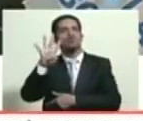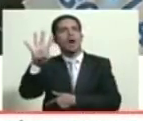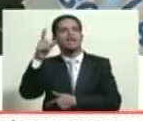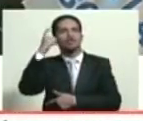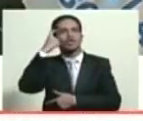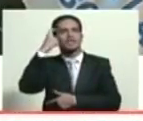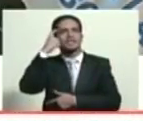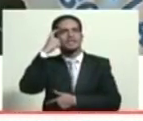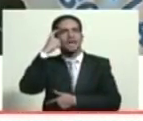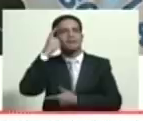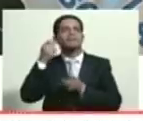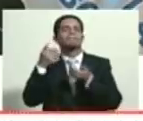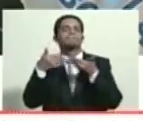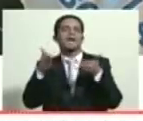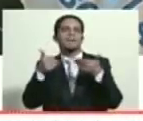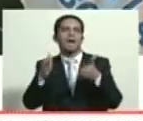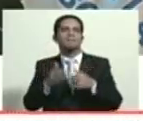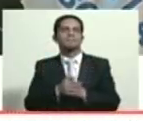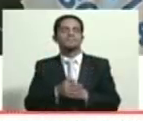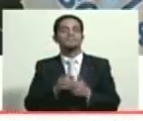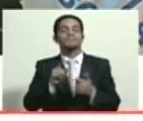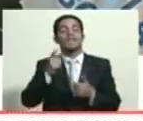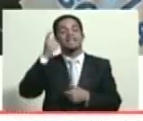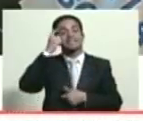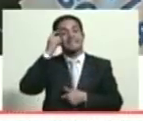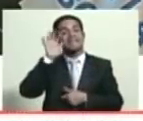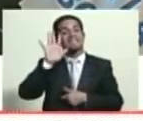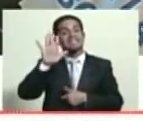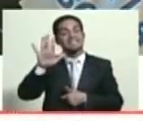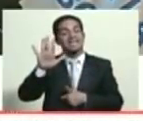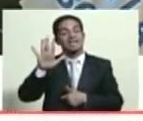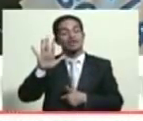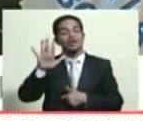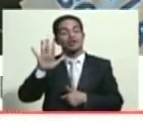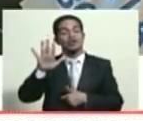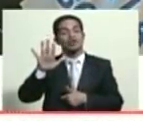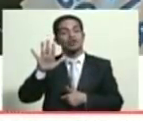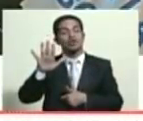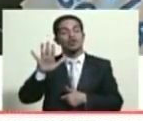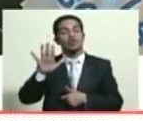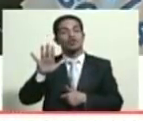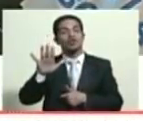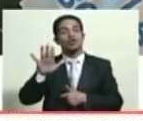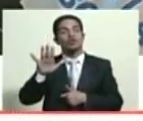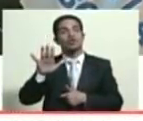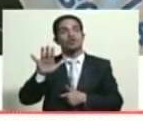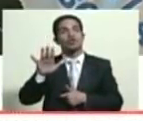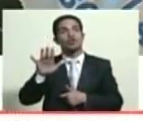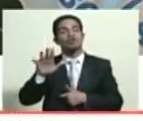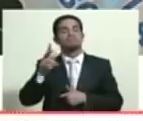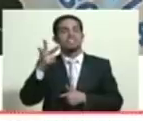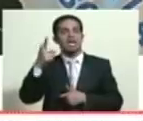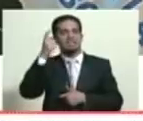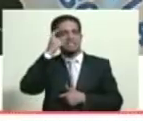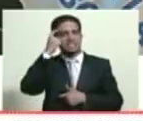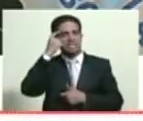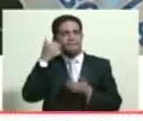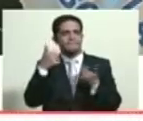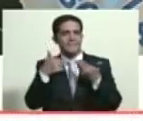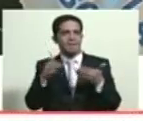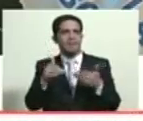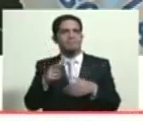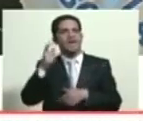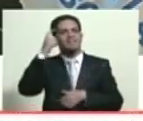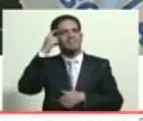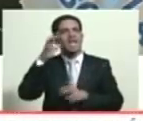vía Panamá. El día 5-8 del 2008, 3 días a Panamá. El día